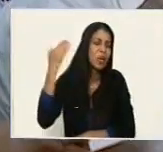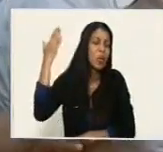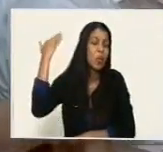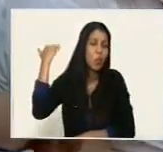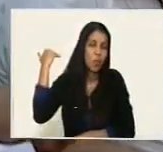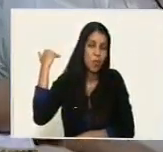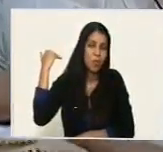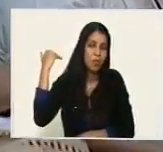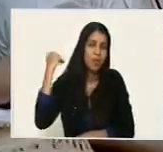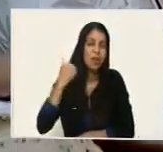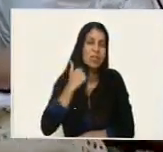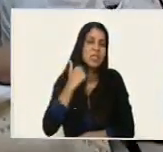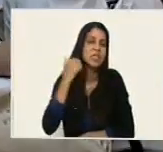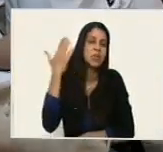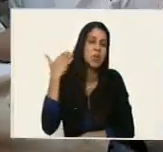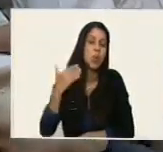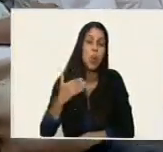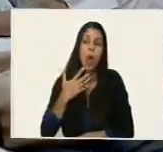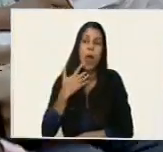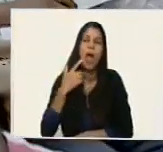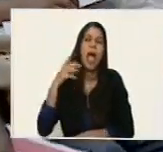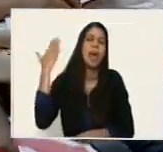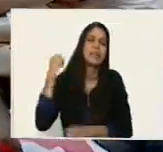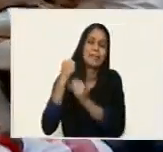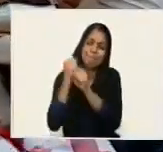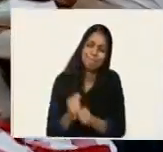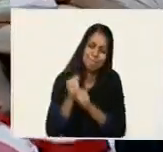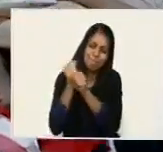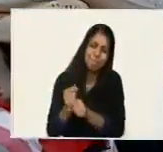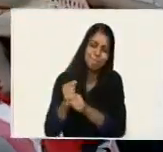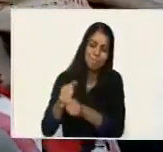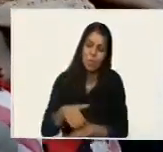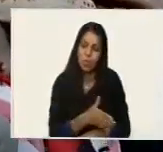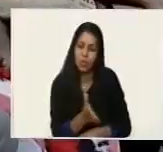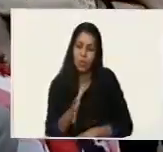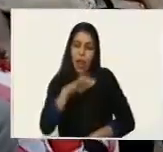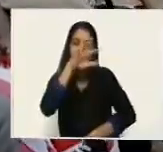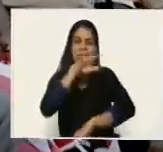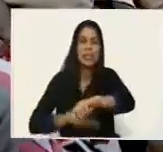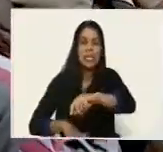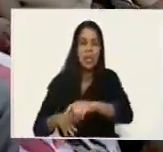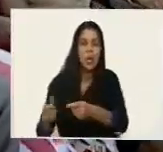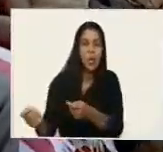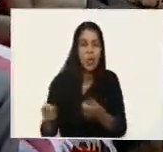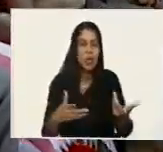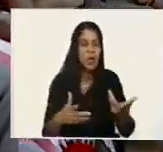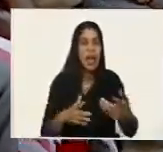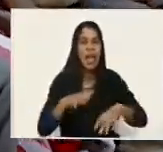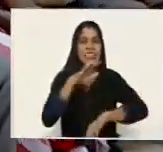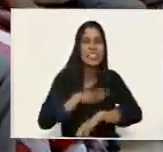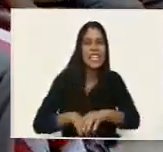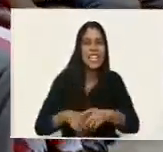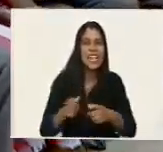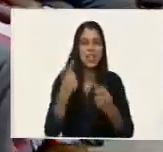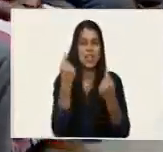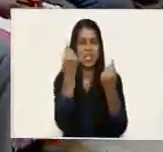para tú ir en esa época, para San Cristóbal, tenías que pasar por el Tigre, y ahí nunca dejaron un número.